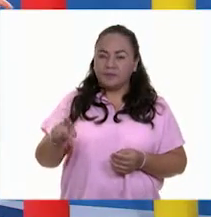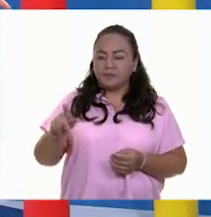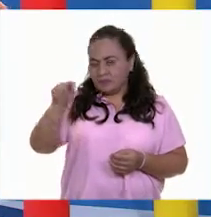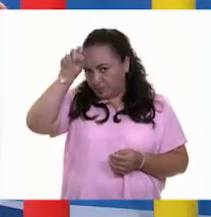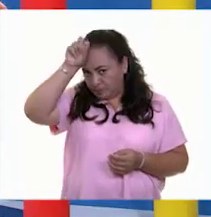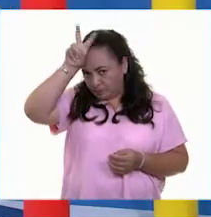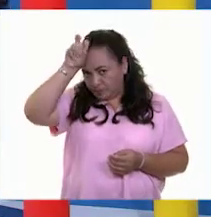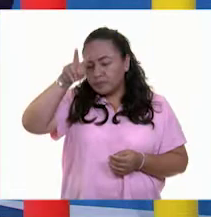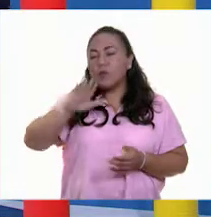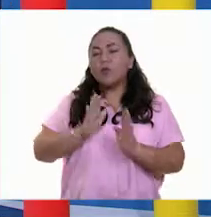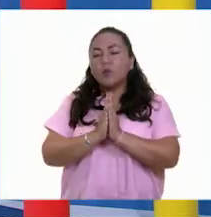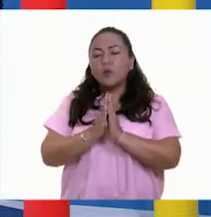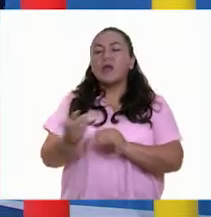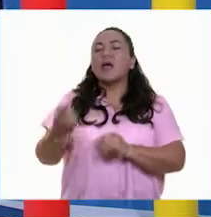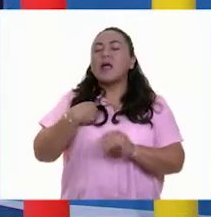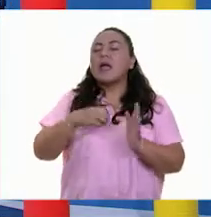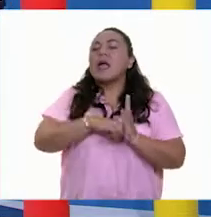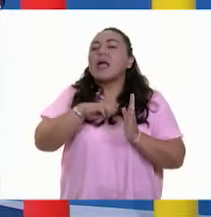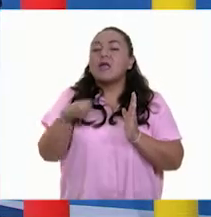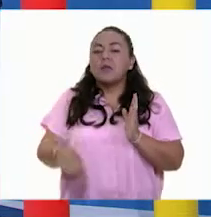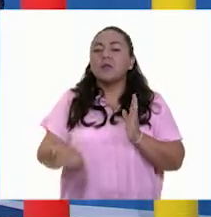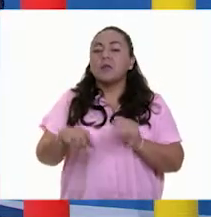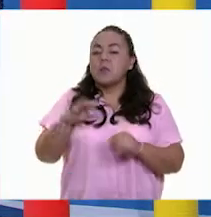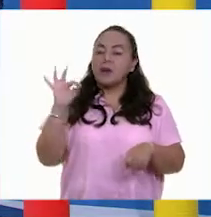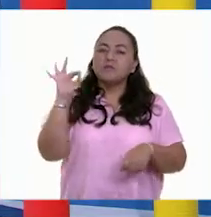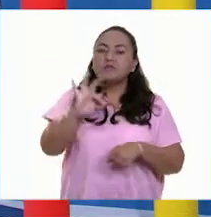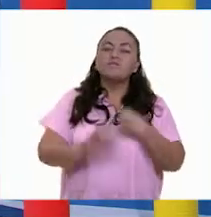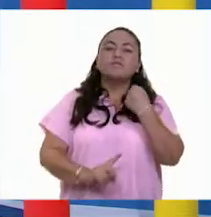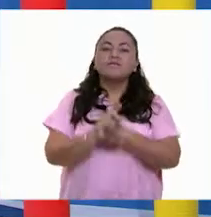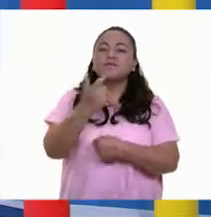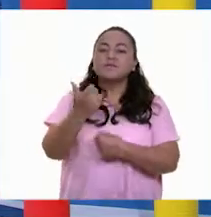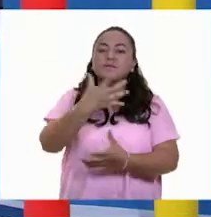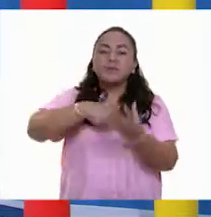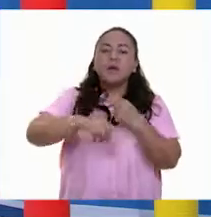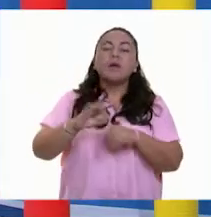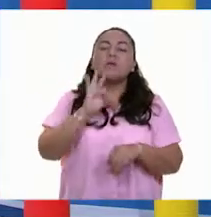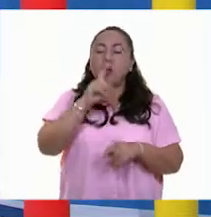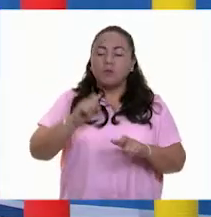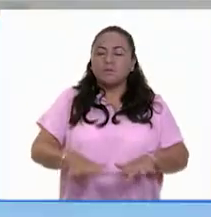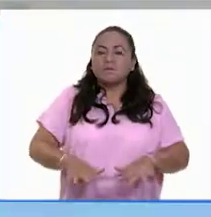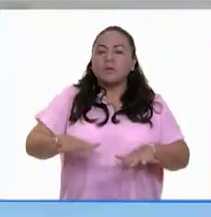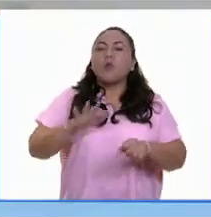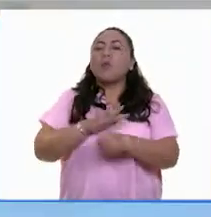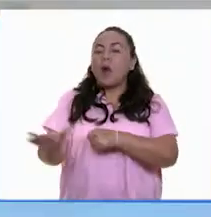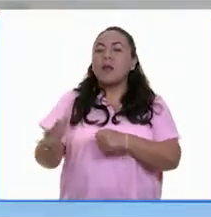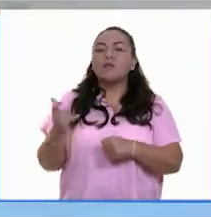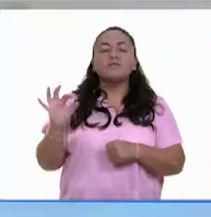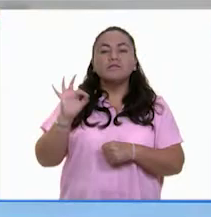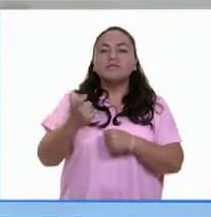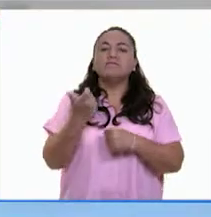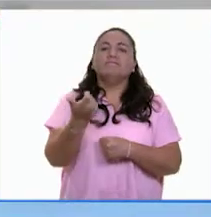otro ejemplo, por favor, de una afectación económica provocada por las inundaciones.